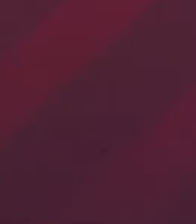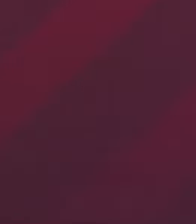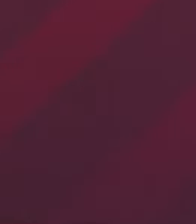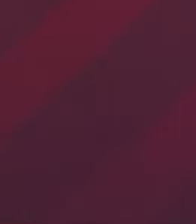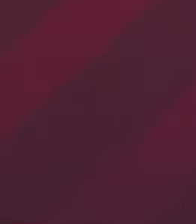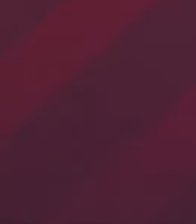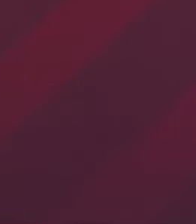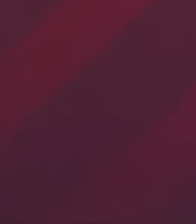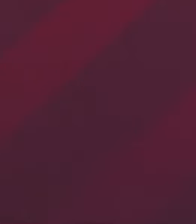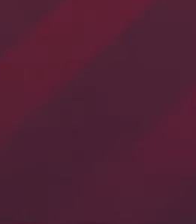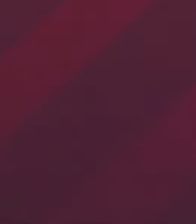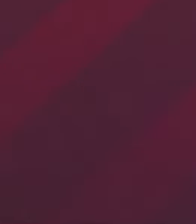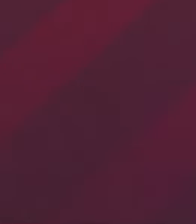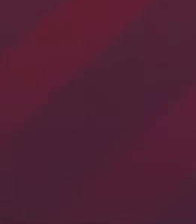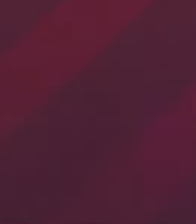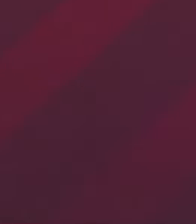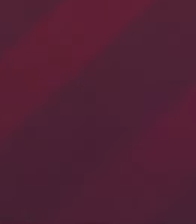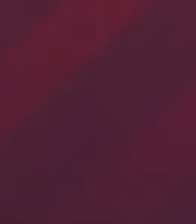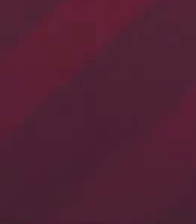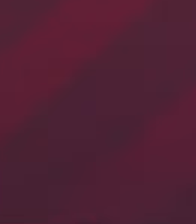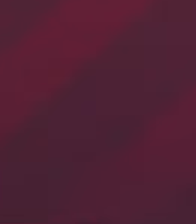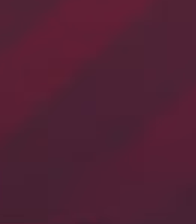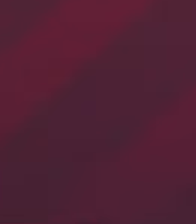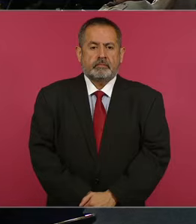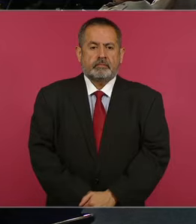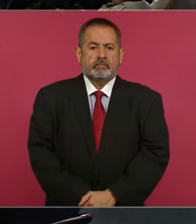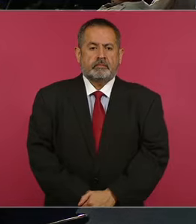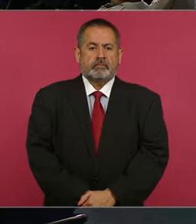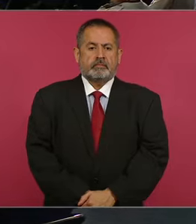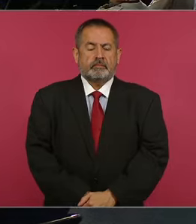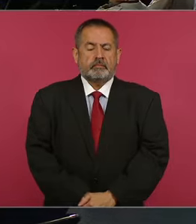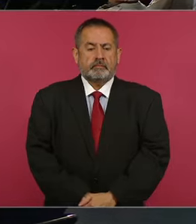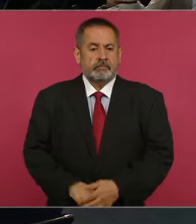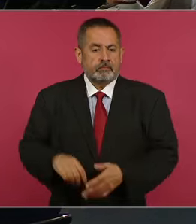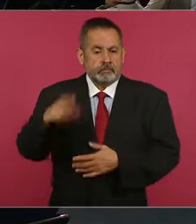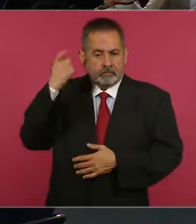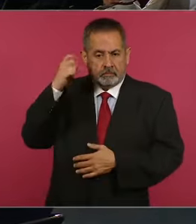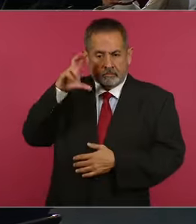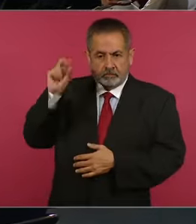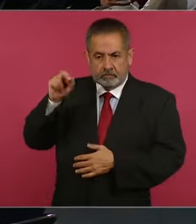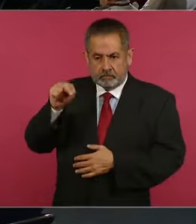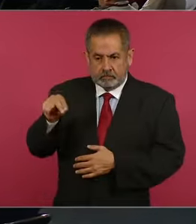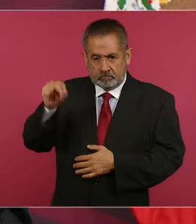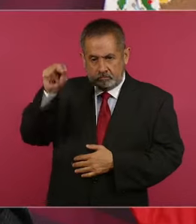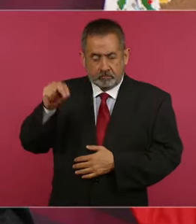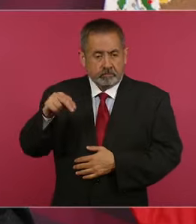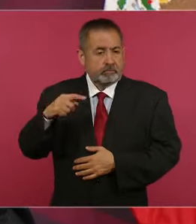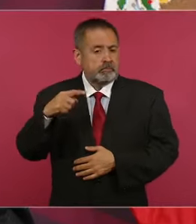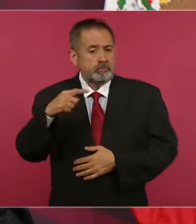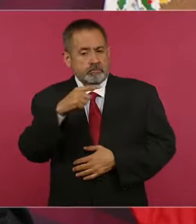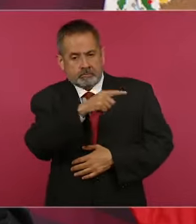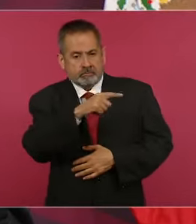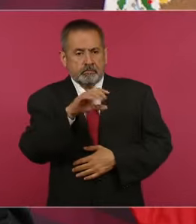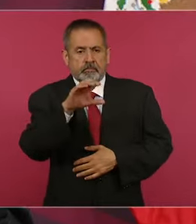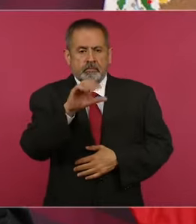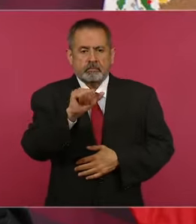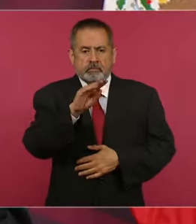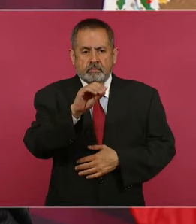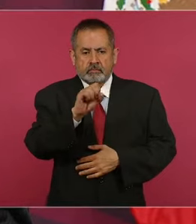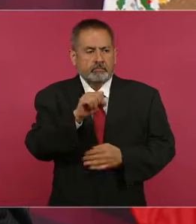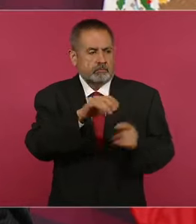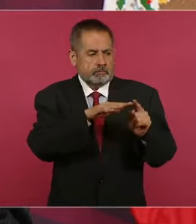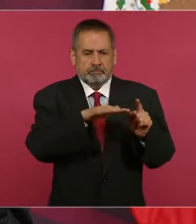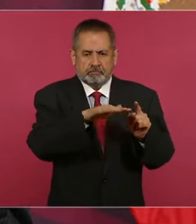extranjeros reciben es Quintana Roo, el norte, y Los Cabos.